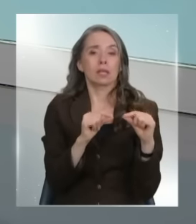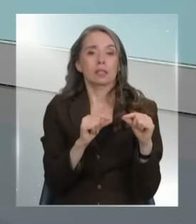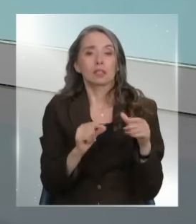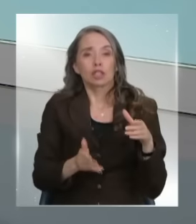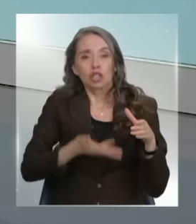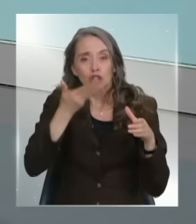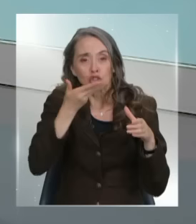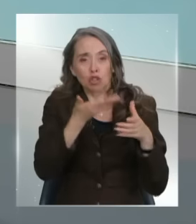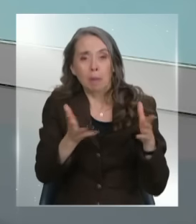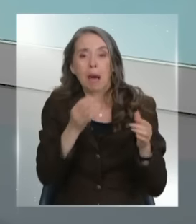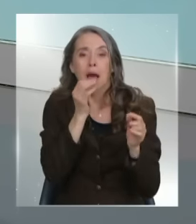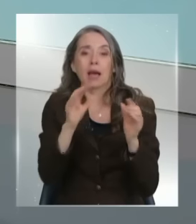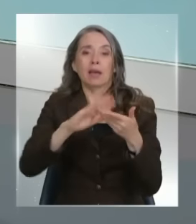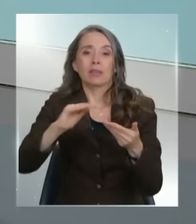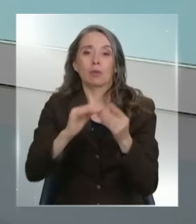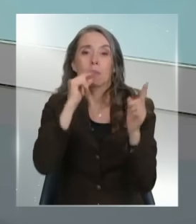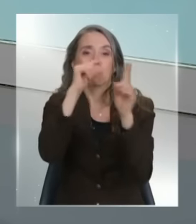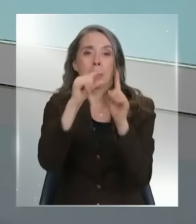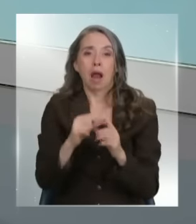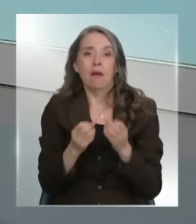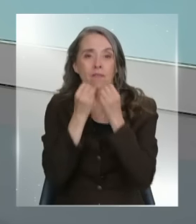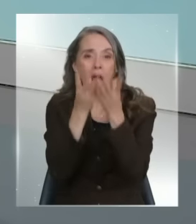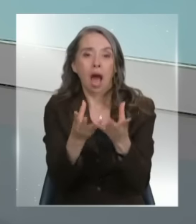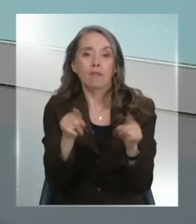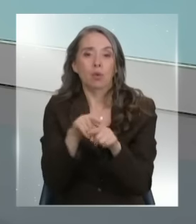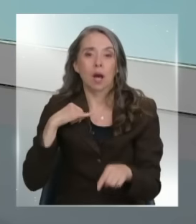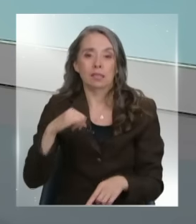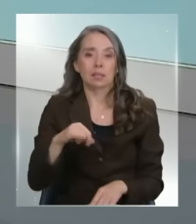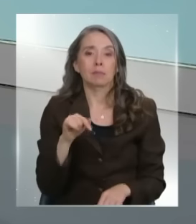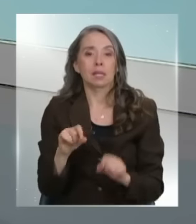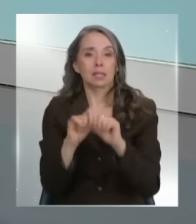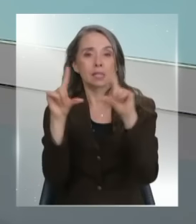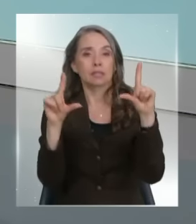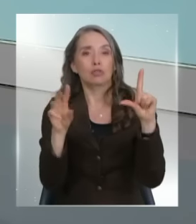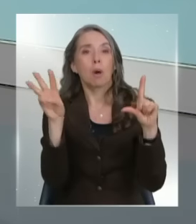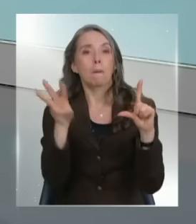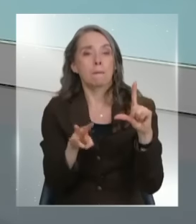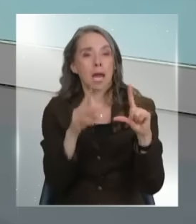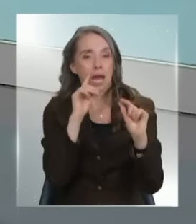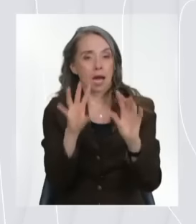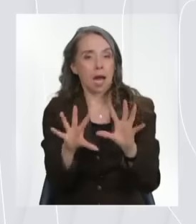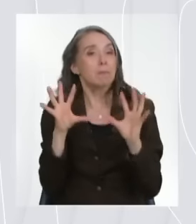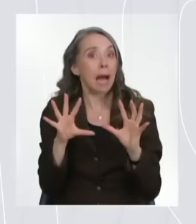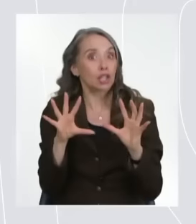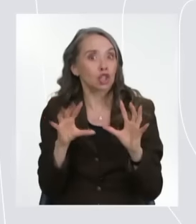sustancia. Perdóneme usted, le soy sincero como siempre. Esto fue Mega Impacto.